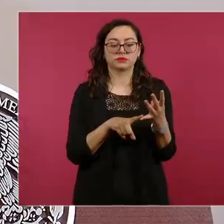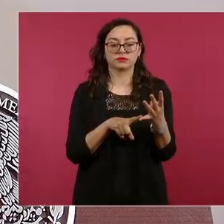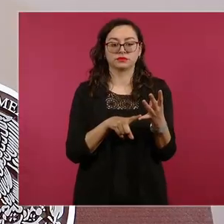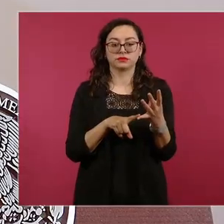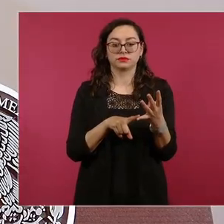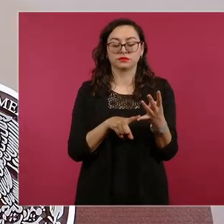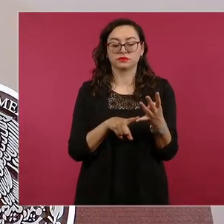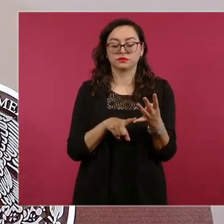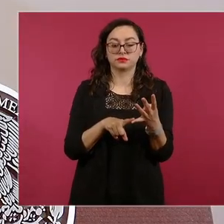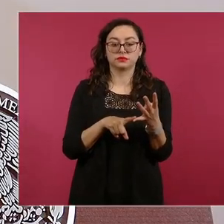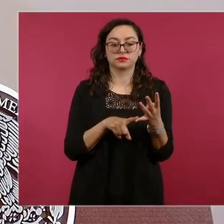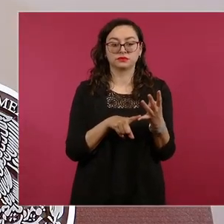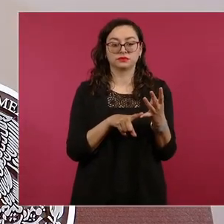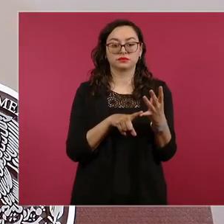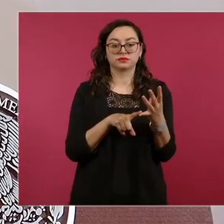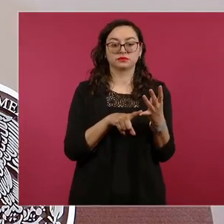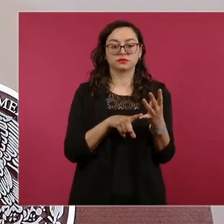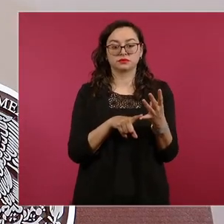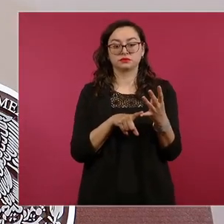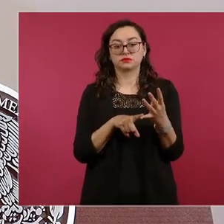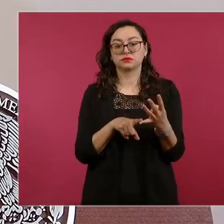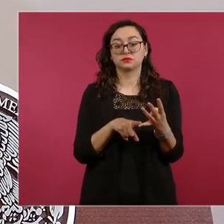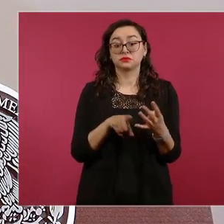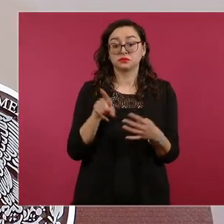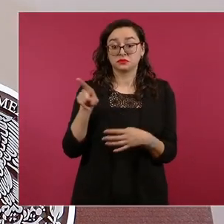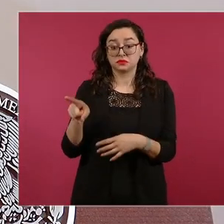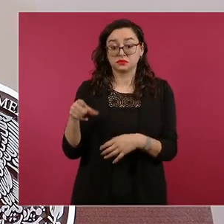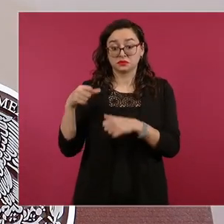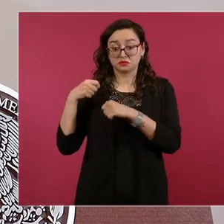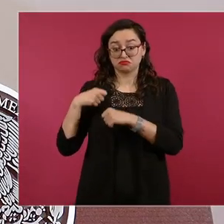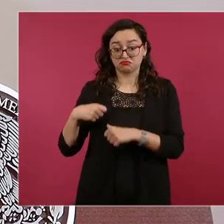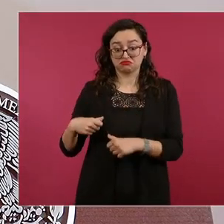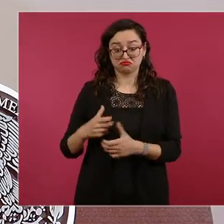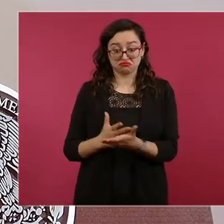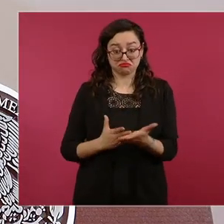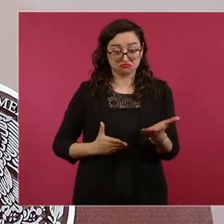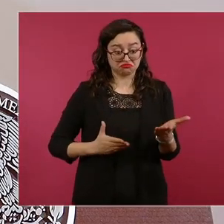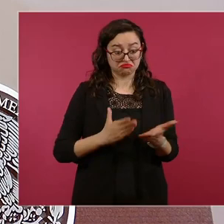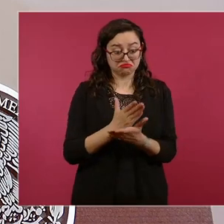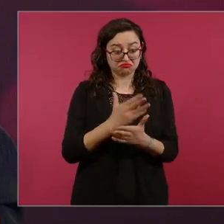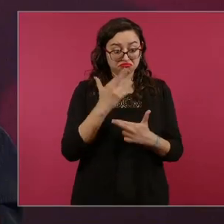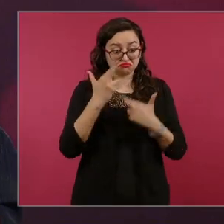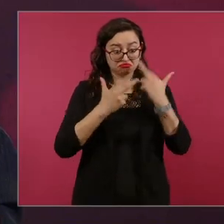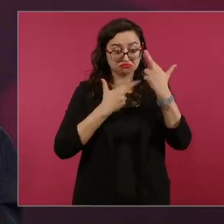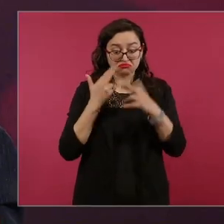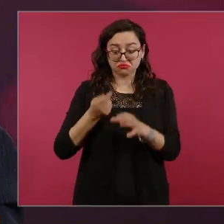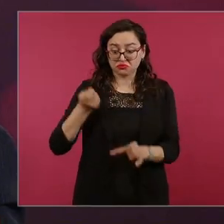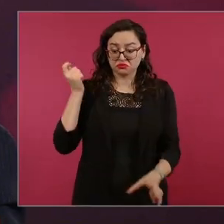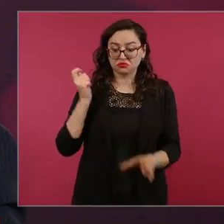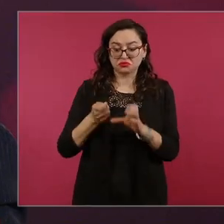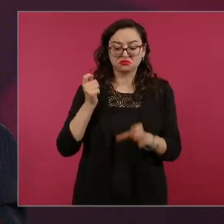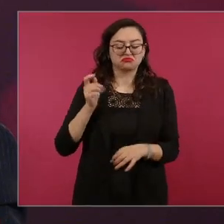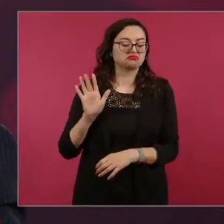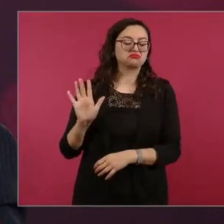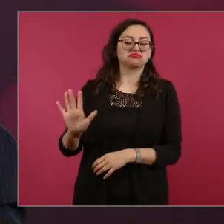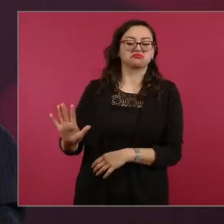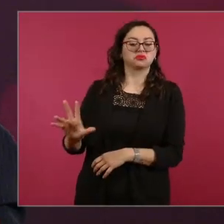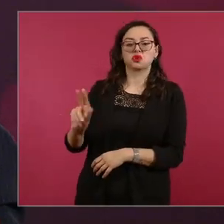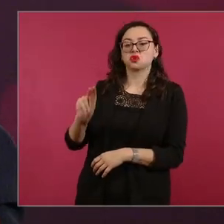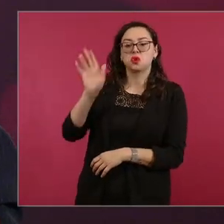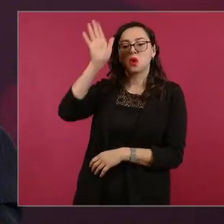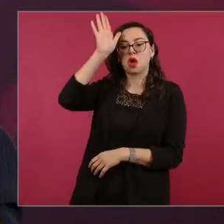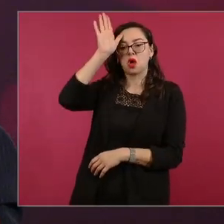obviamente aquellos que no les son favorables, con la finalidad de obtener resoluciones que no son procedentes y